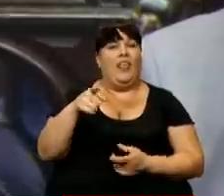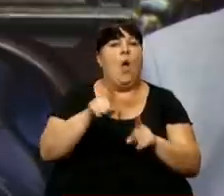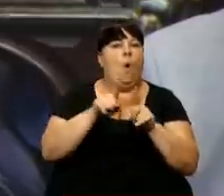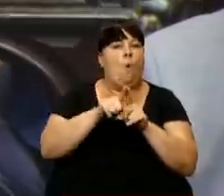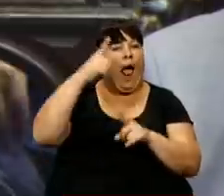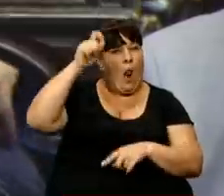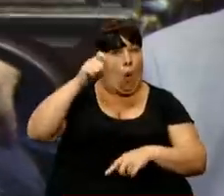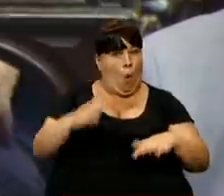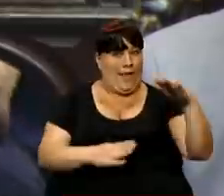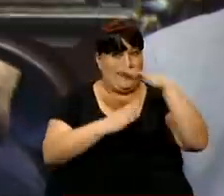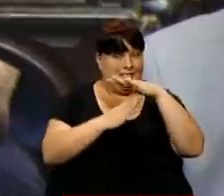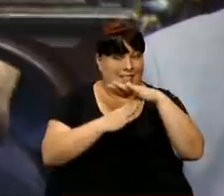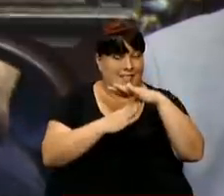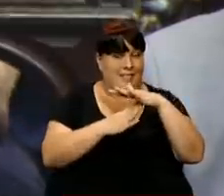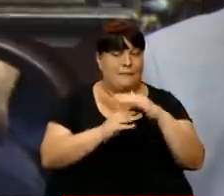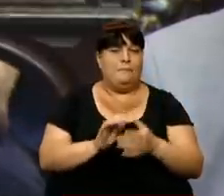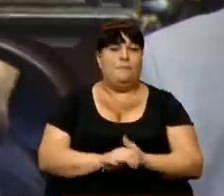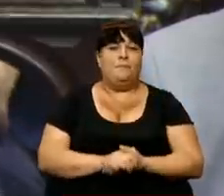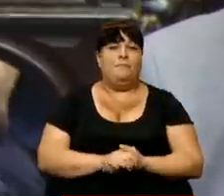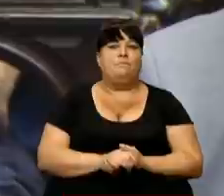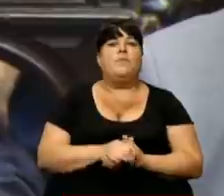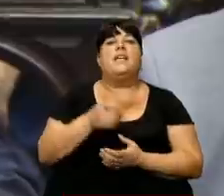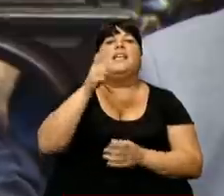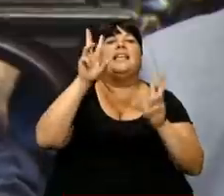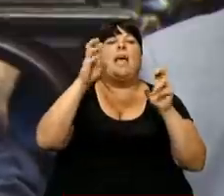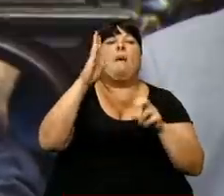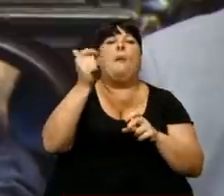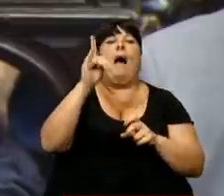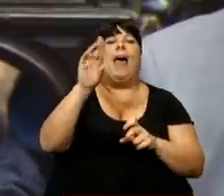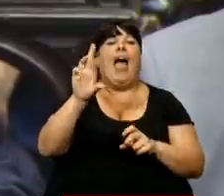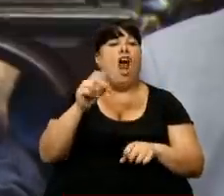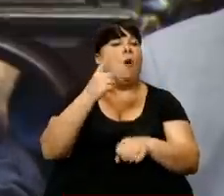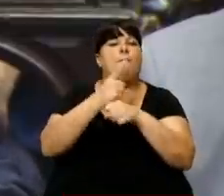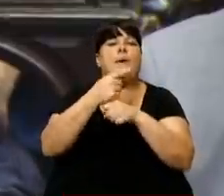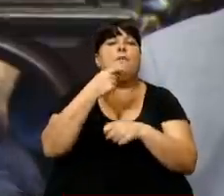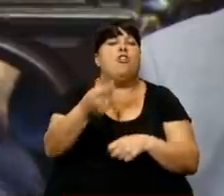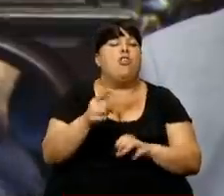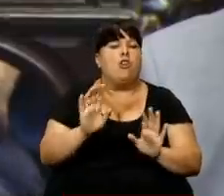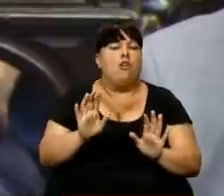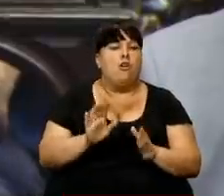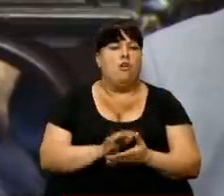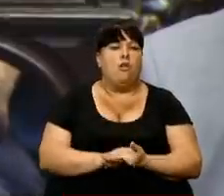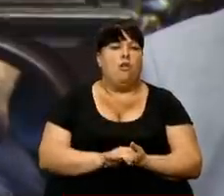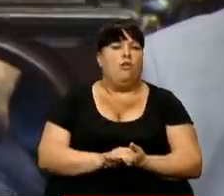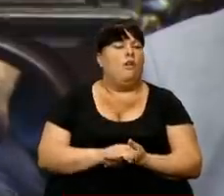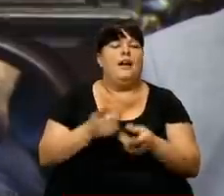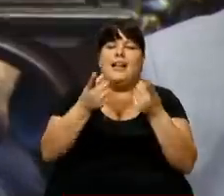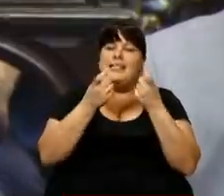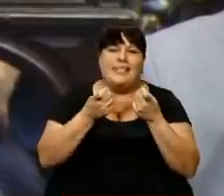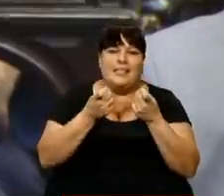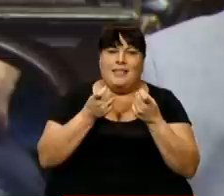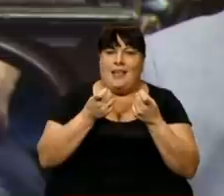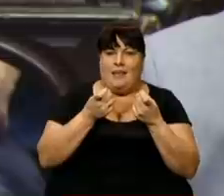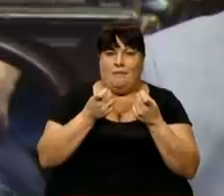como la Corte Suprema, en el caso Badaro, lo primero que reivindicó es la